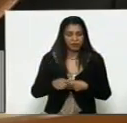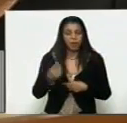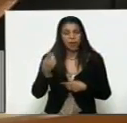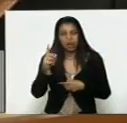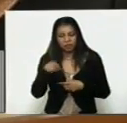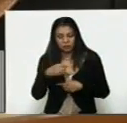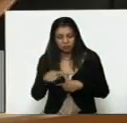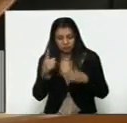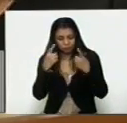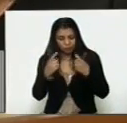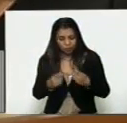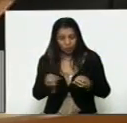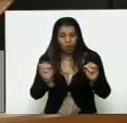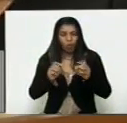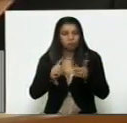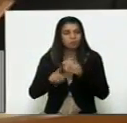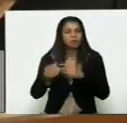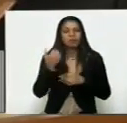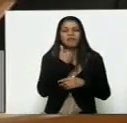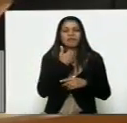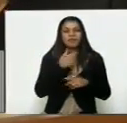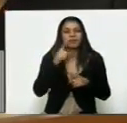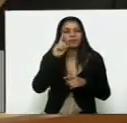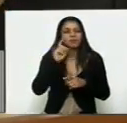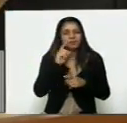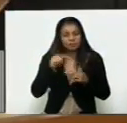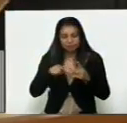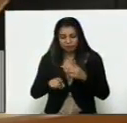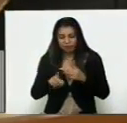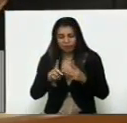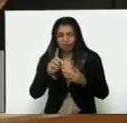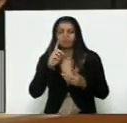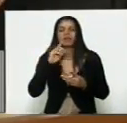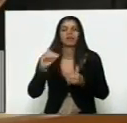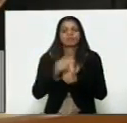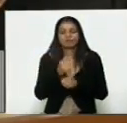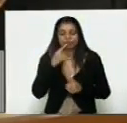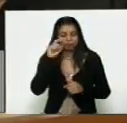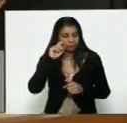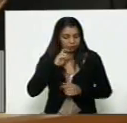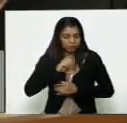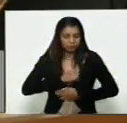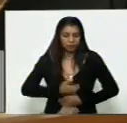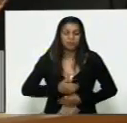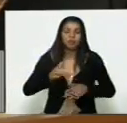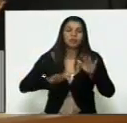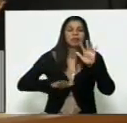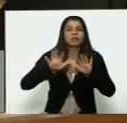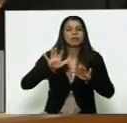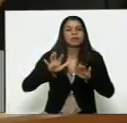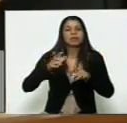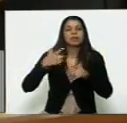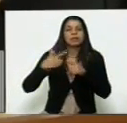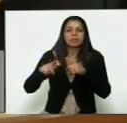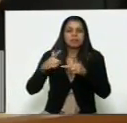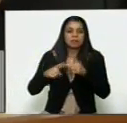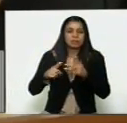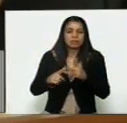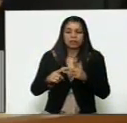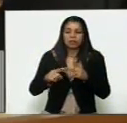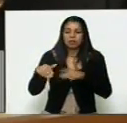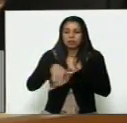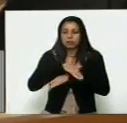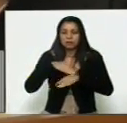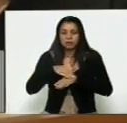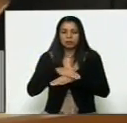y sífilis durante la gestación. 15. Las demás que sean establecidas por el Ministerio